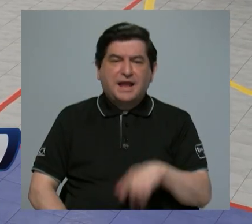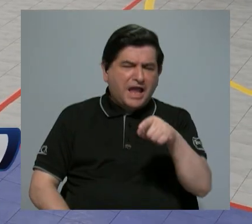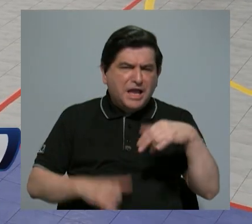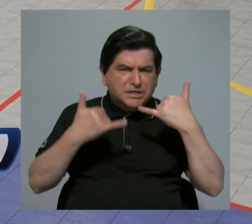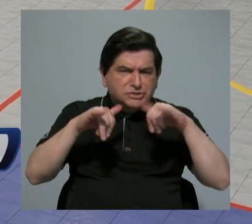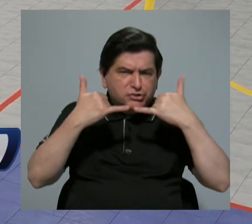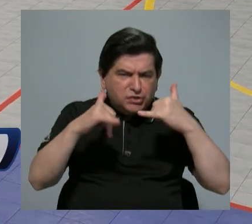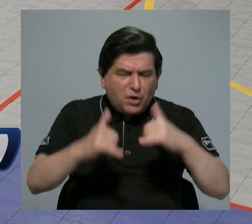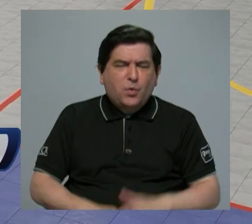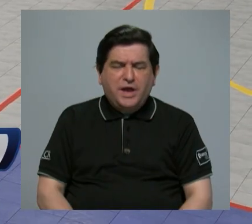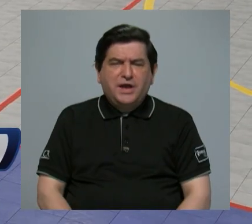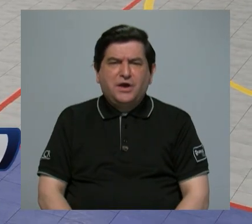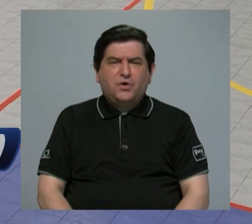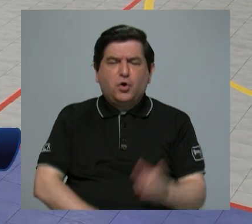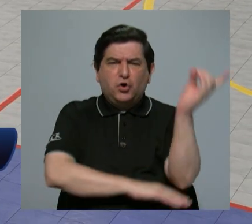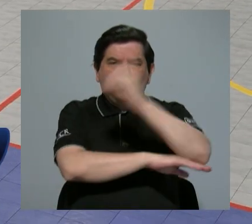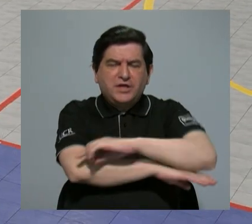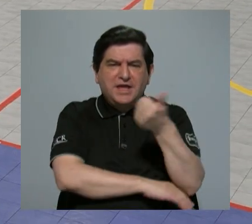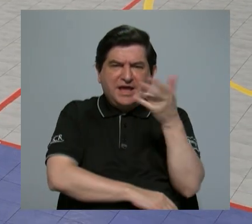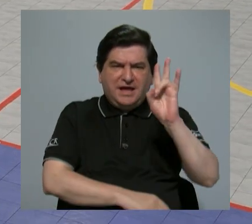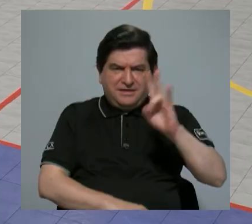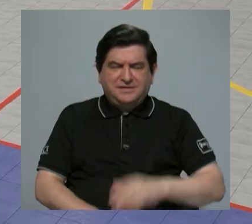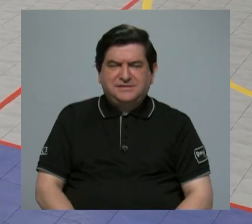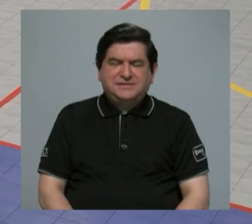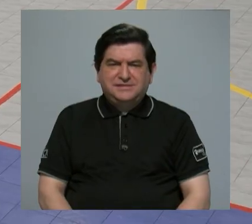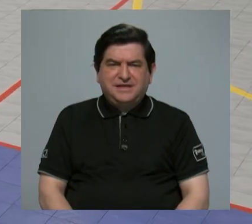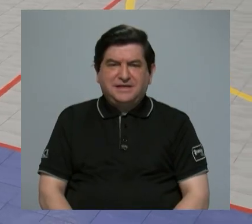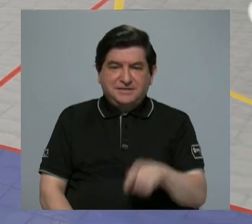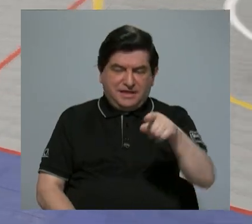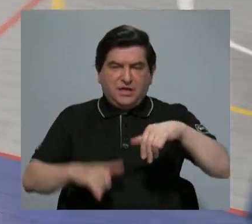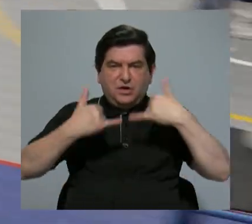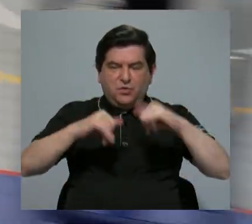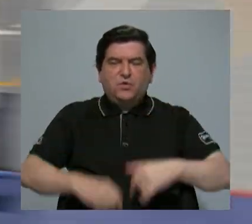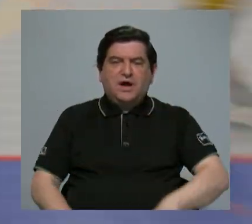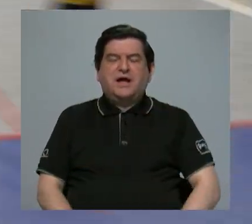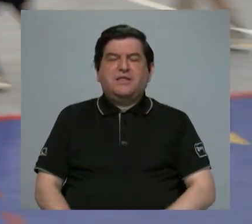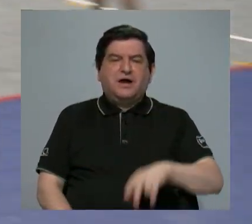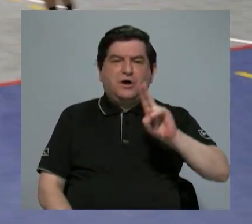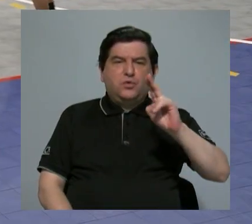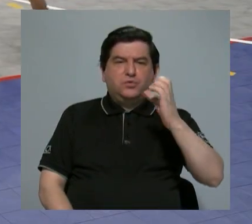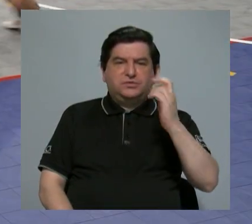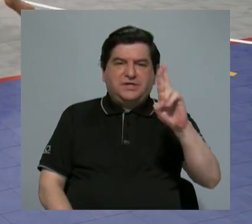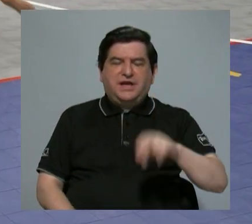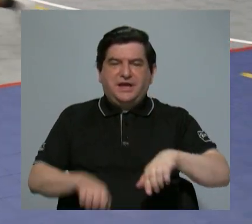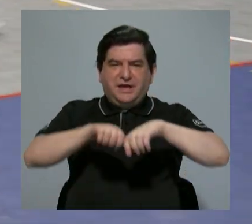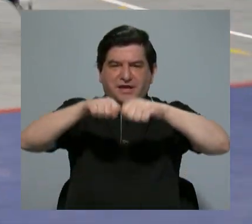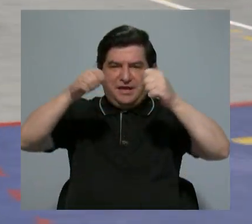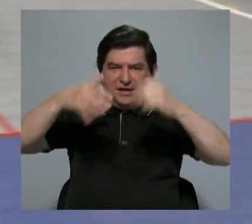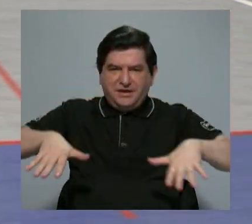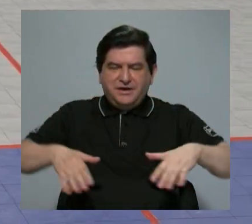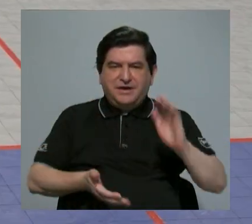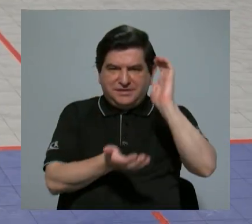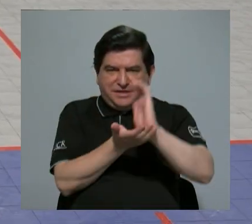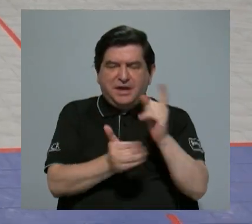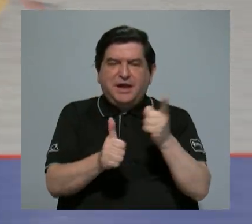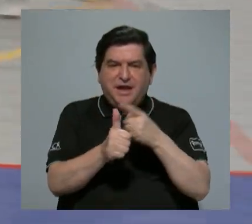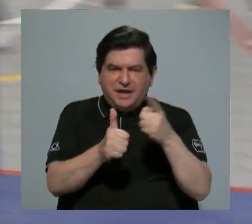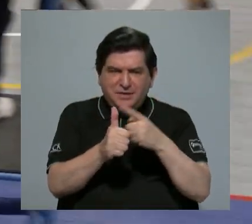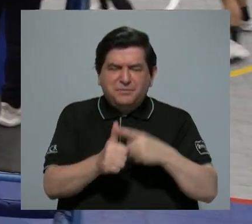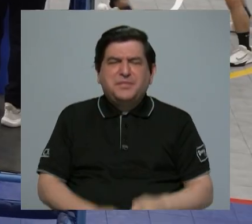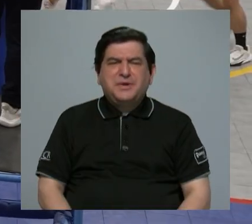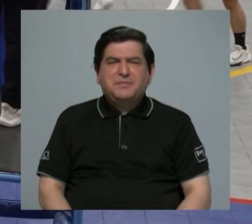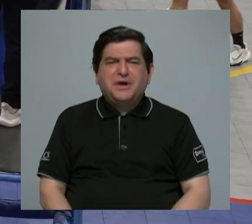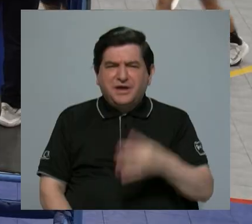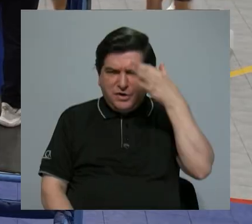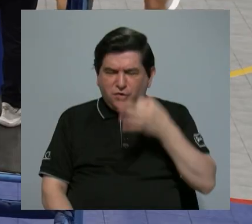Profe, este partido correspondiente a la fecha 17 se jugó en las instalaciones deportivas de la UCR en Sabanilla. El primer set